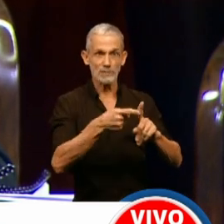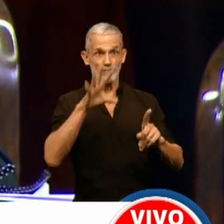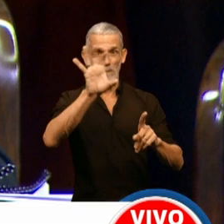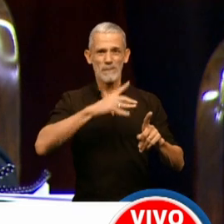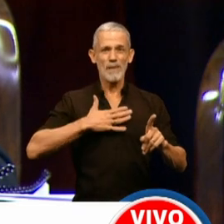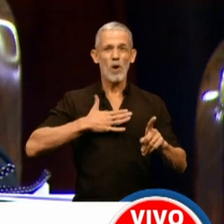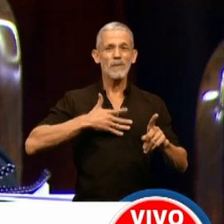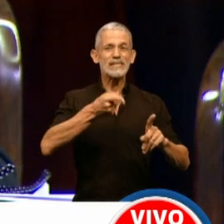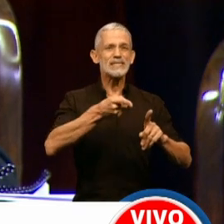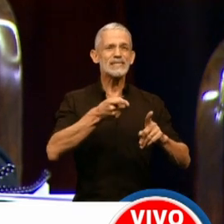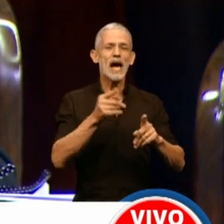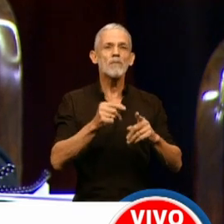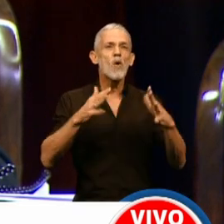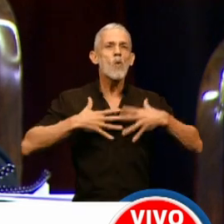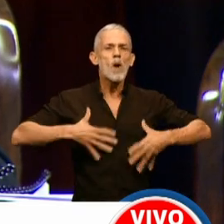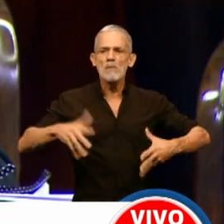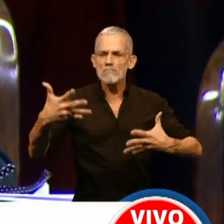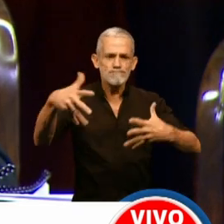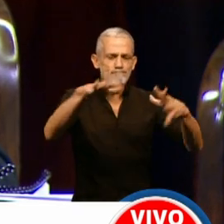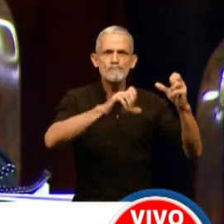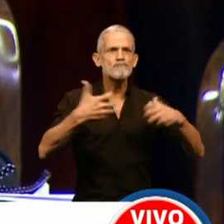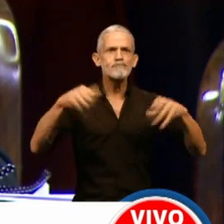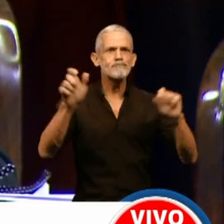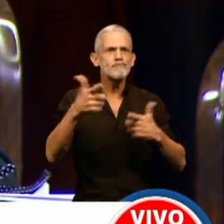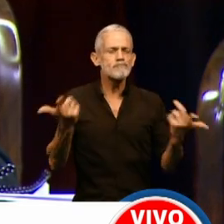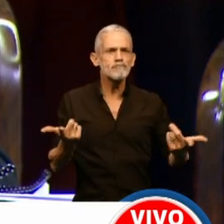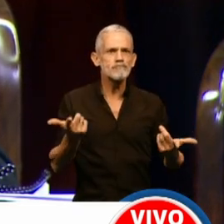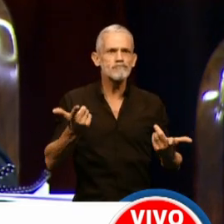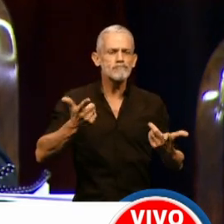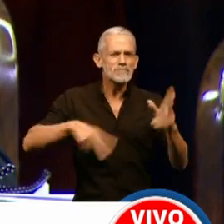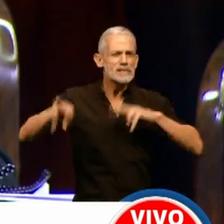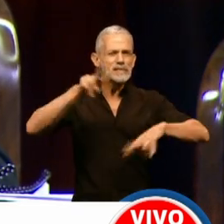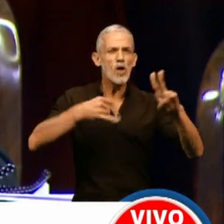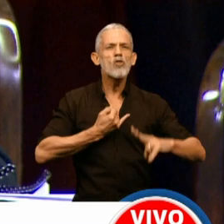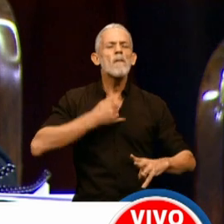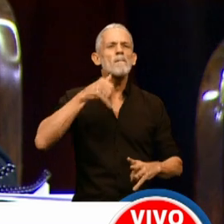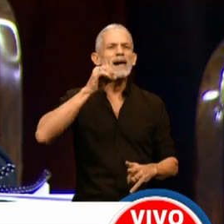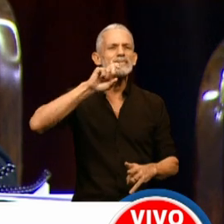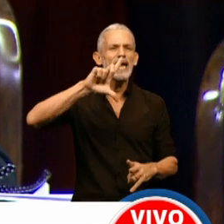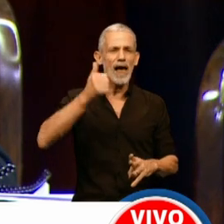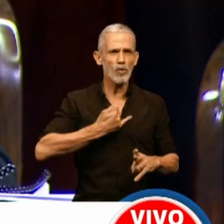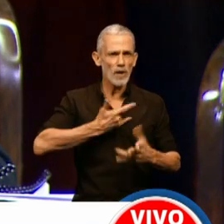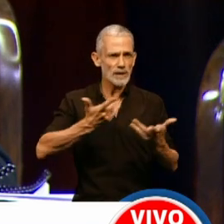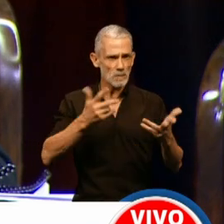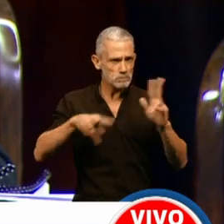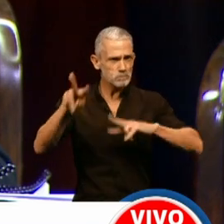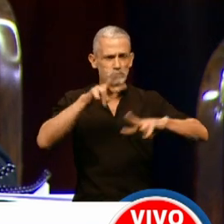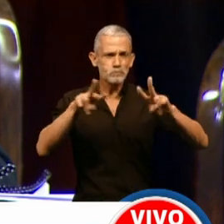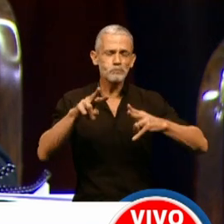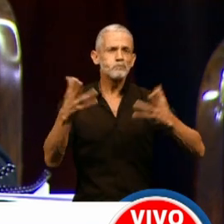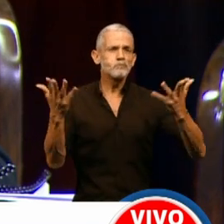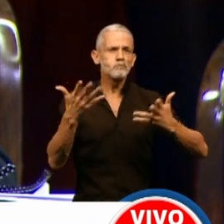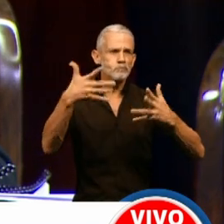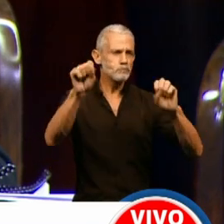todavía no se encuentra el cuerpo donde está marcela seguimos preguntando pero